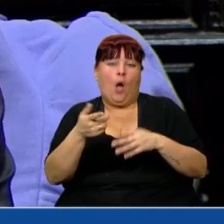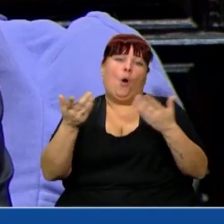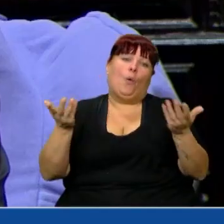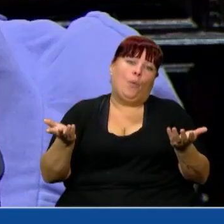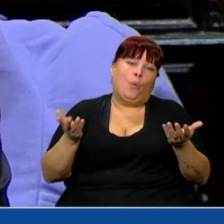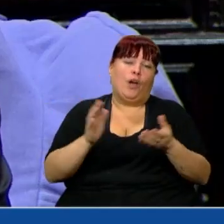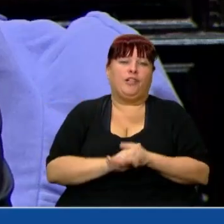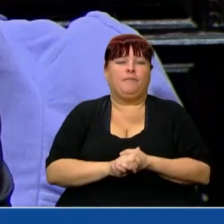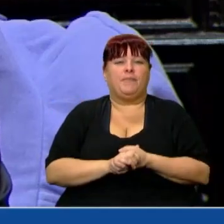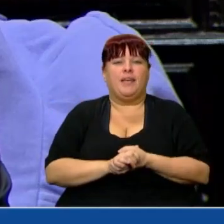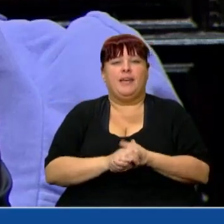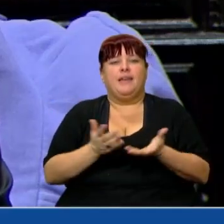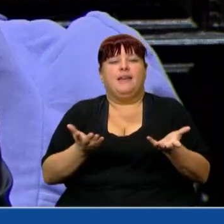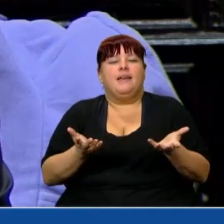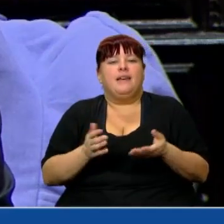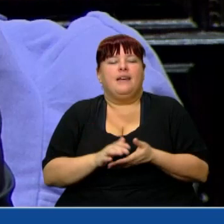Bueno.